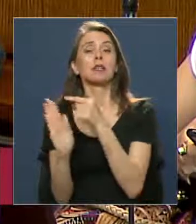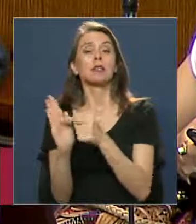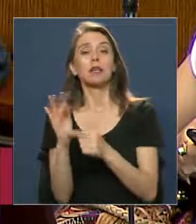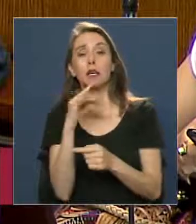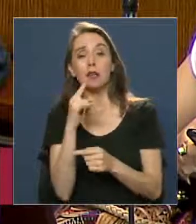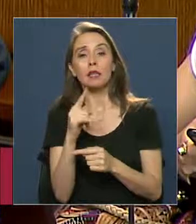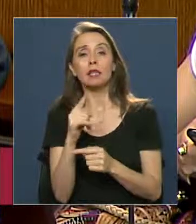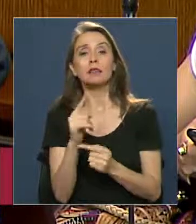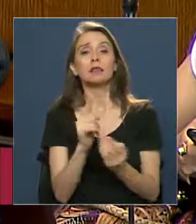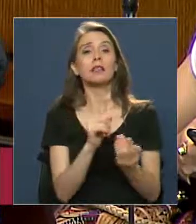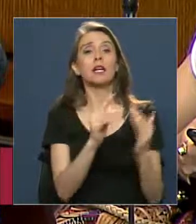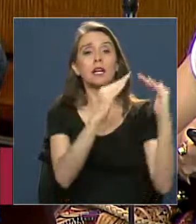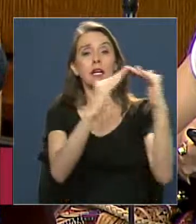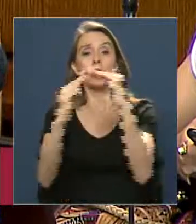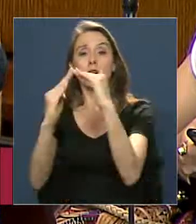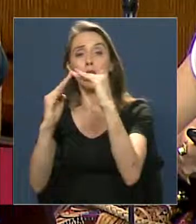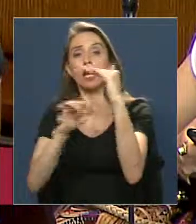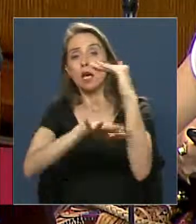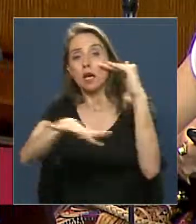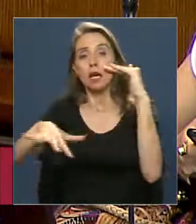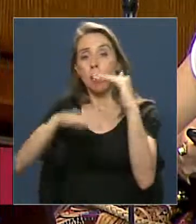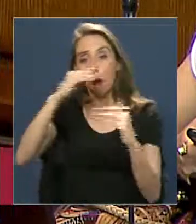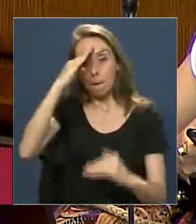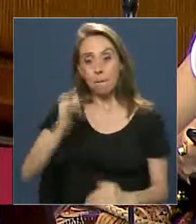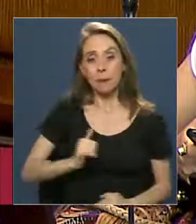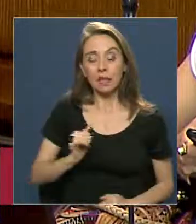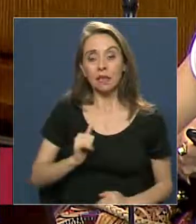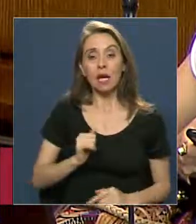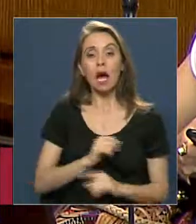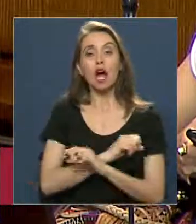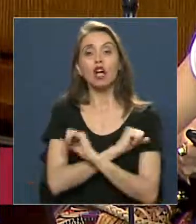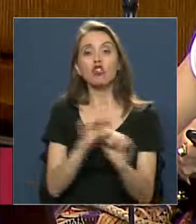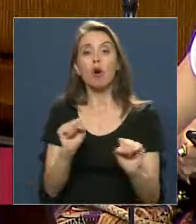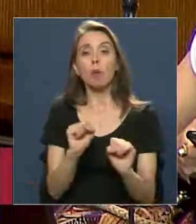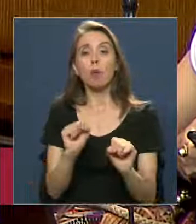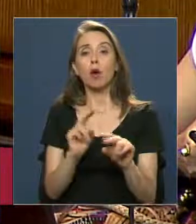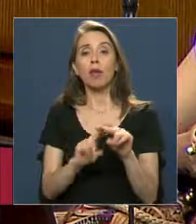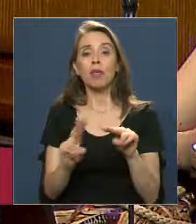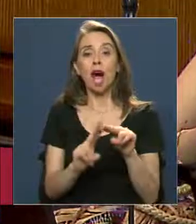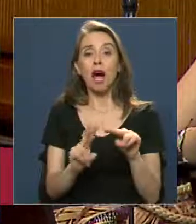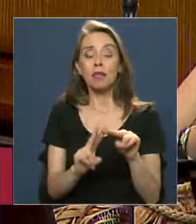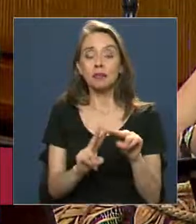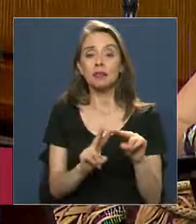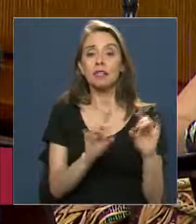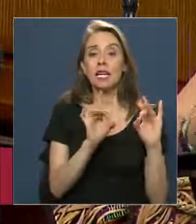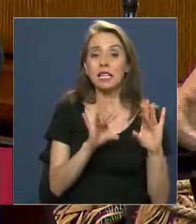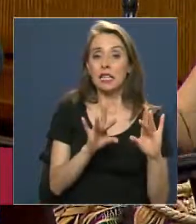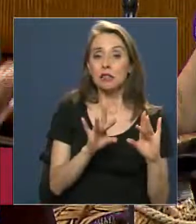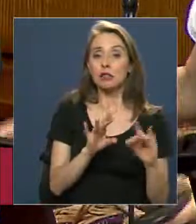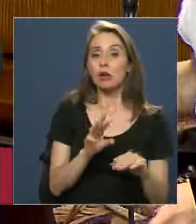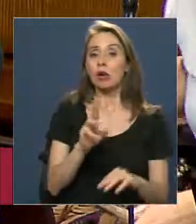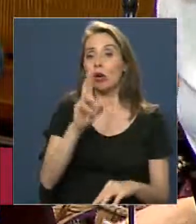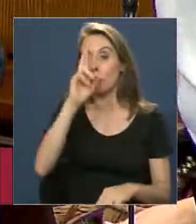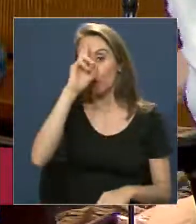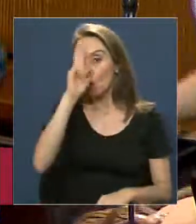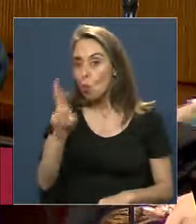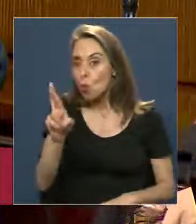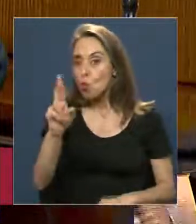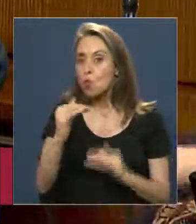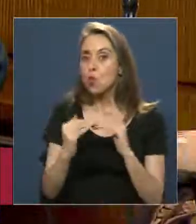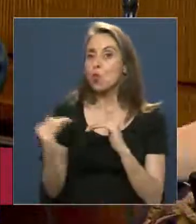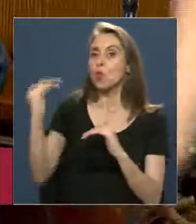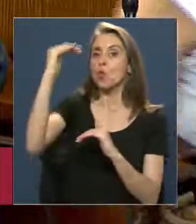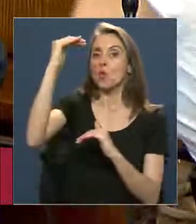en los recintos militares no podía haber ningún tipo de hechos que ensalcen la figura de un criminal como Manuel